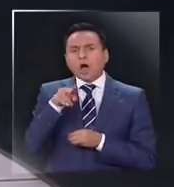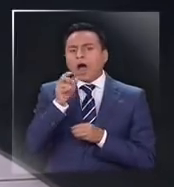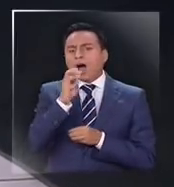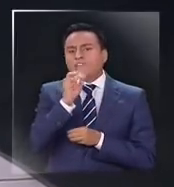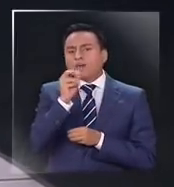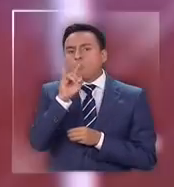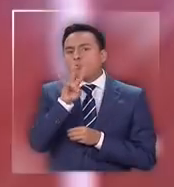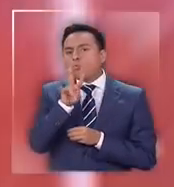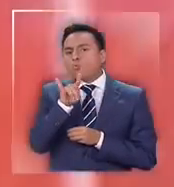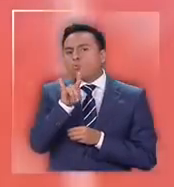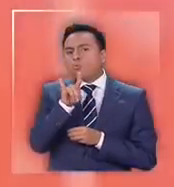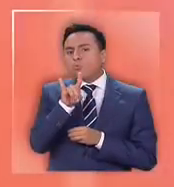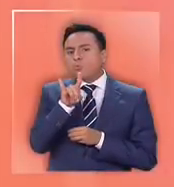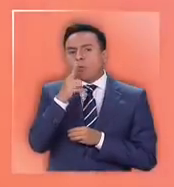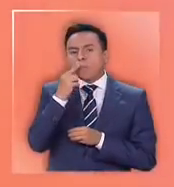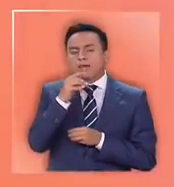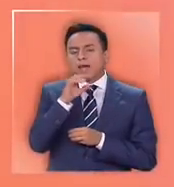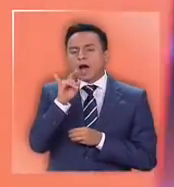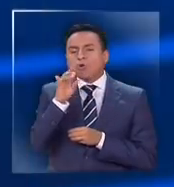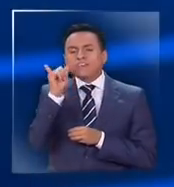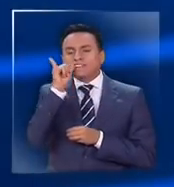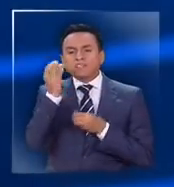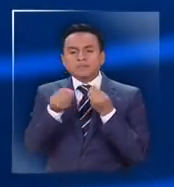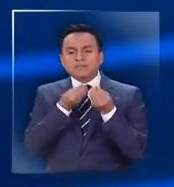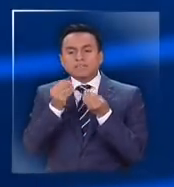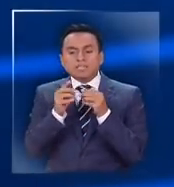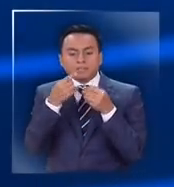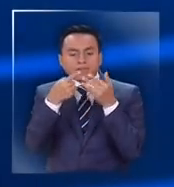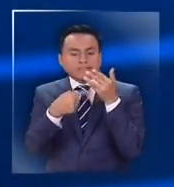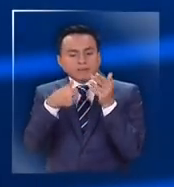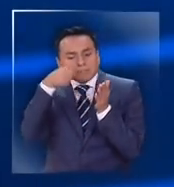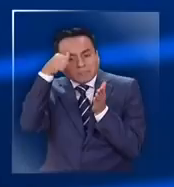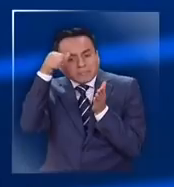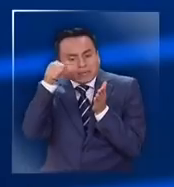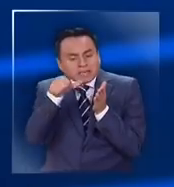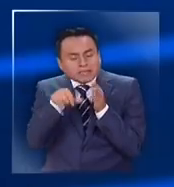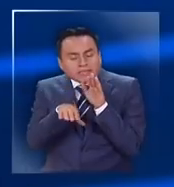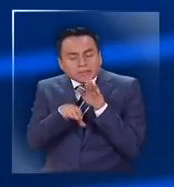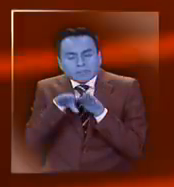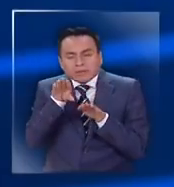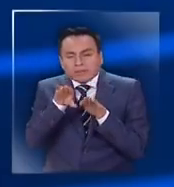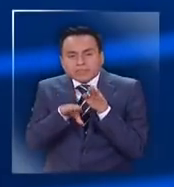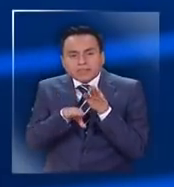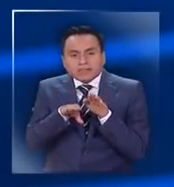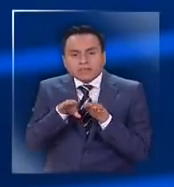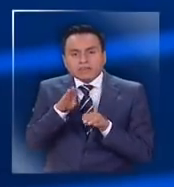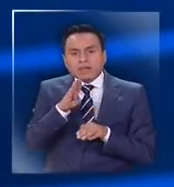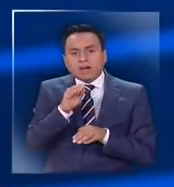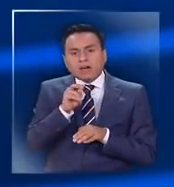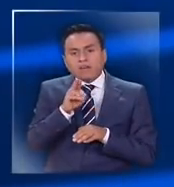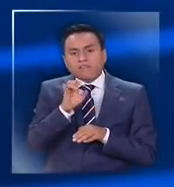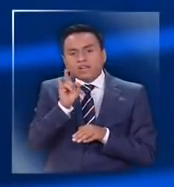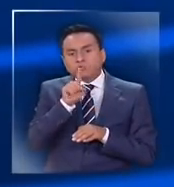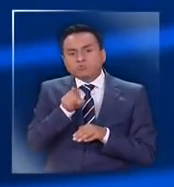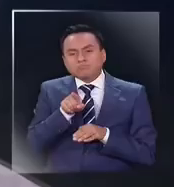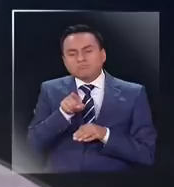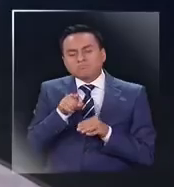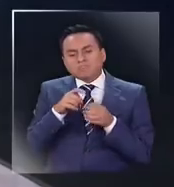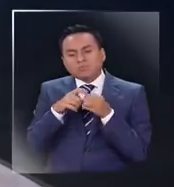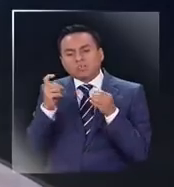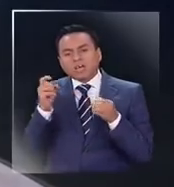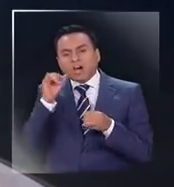Mira, no se sabe, dependiendo de la cuantía de la pena, es muy probable que que Abreu se desvincule ahora de Audax.